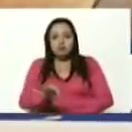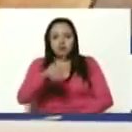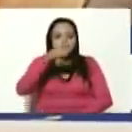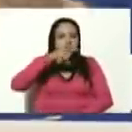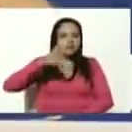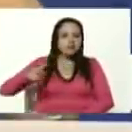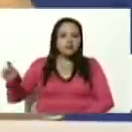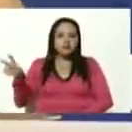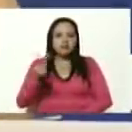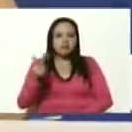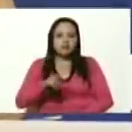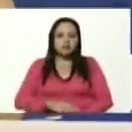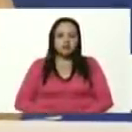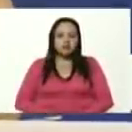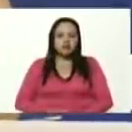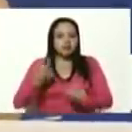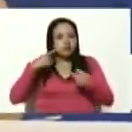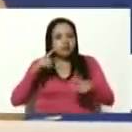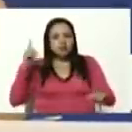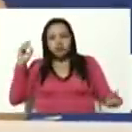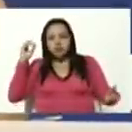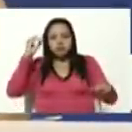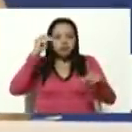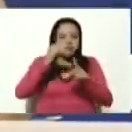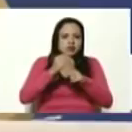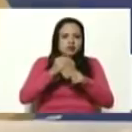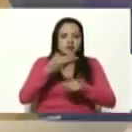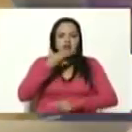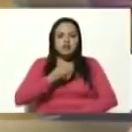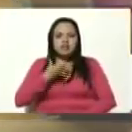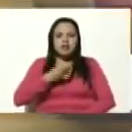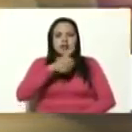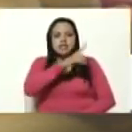población, por lo menos, aunque la meta para diciembre es el 100%.